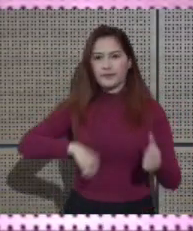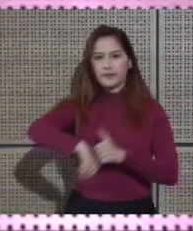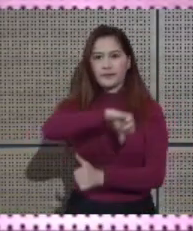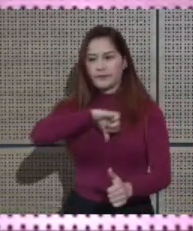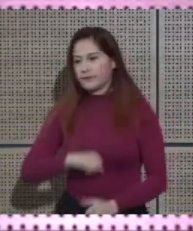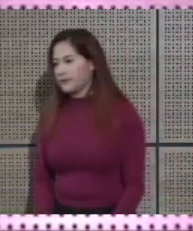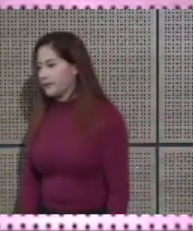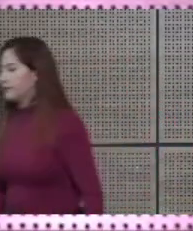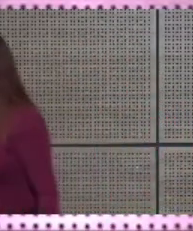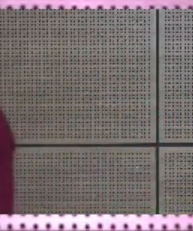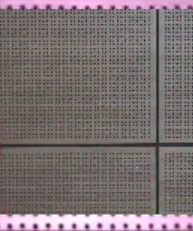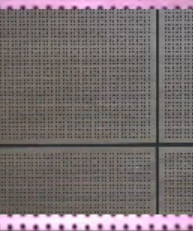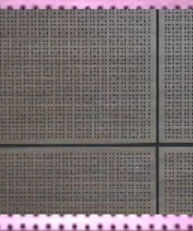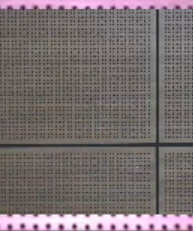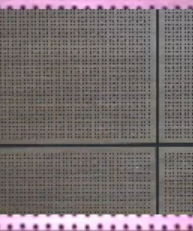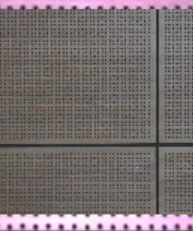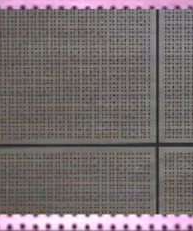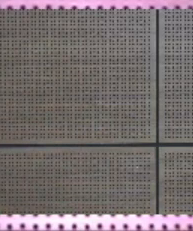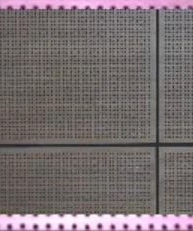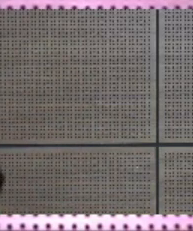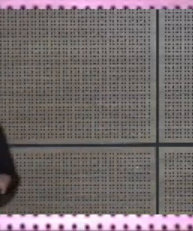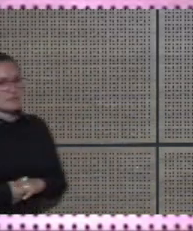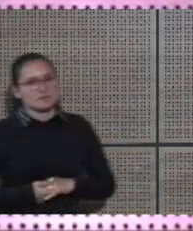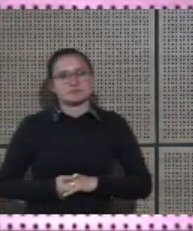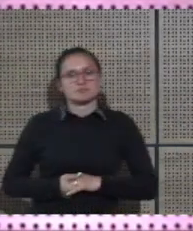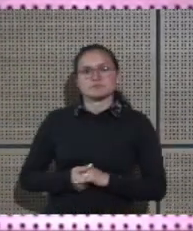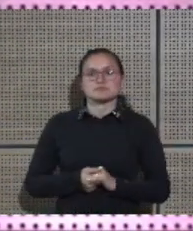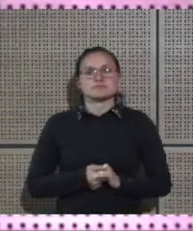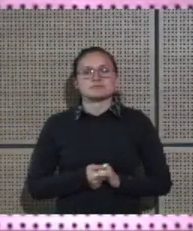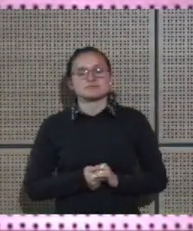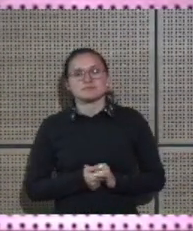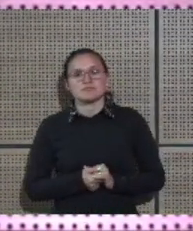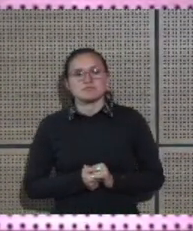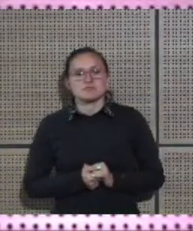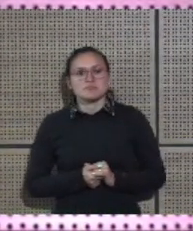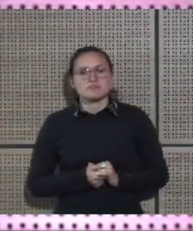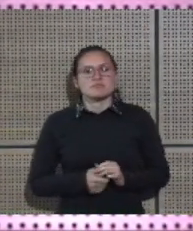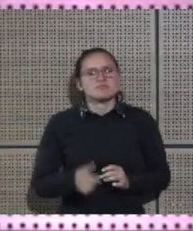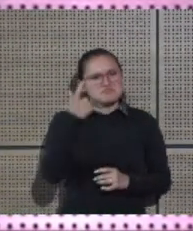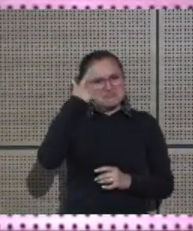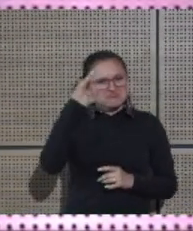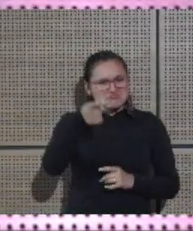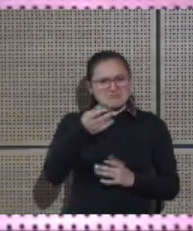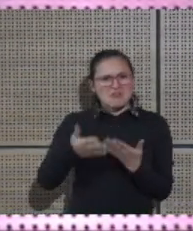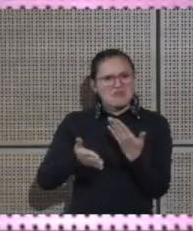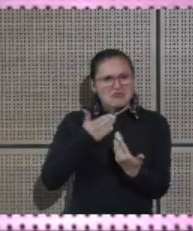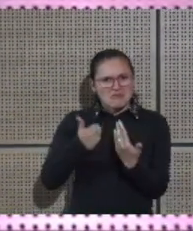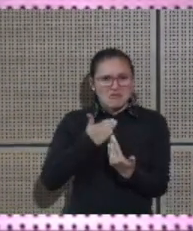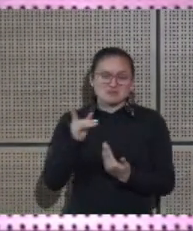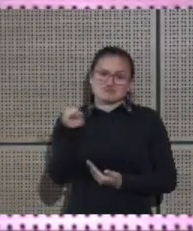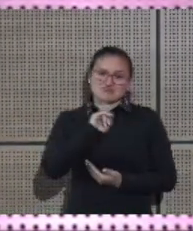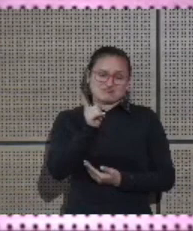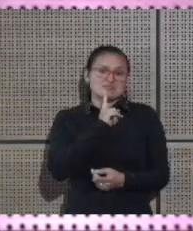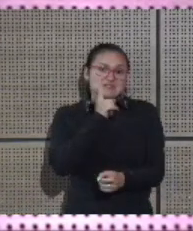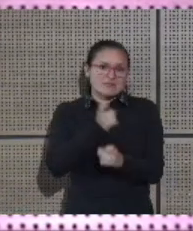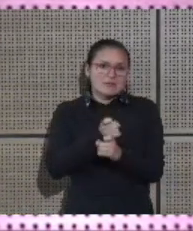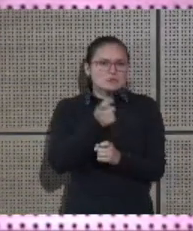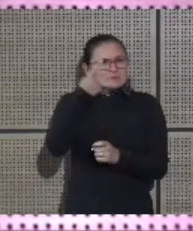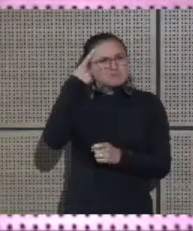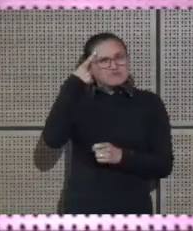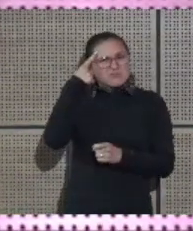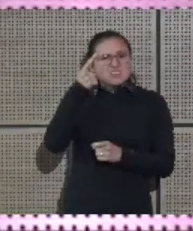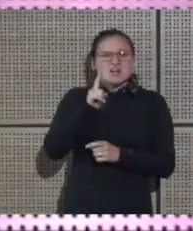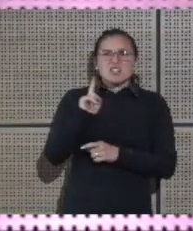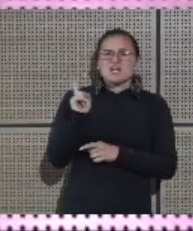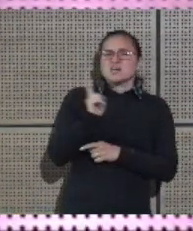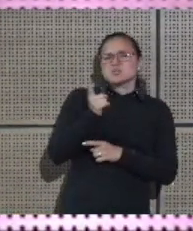sí es verdad que es difícil. No estoy hablando de algo fácil. Pero si no nos los proponemos, no hay